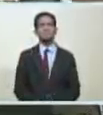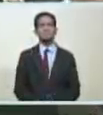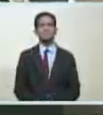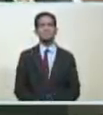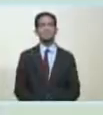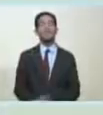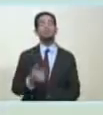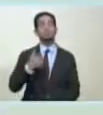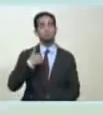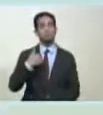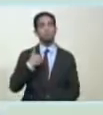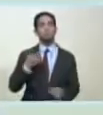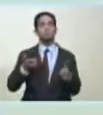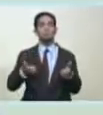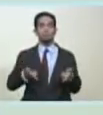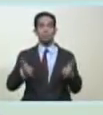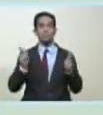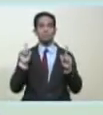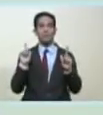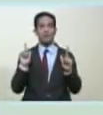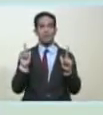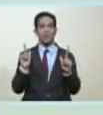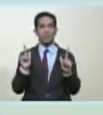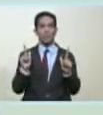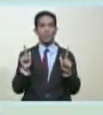He autorizado